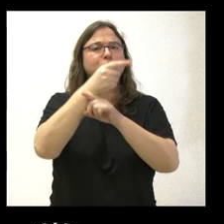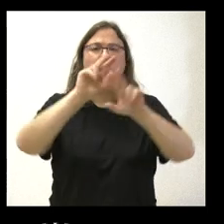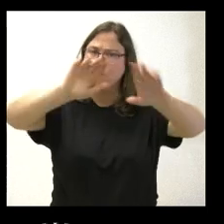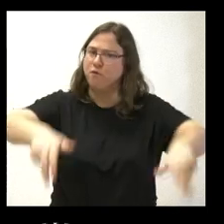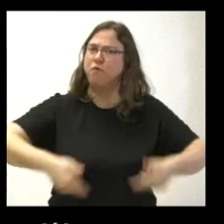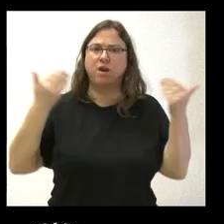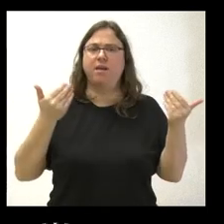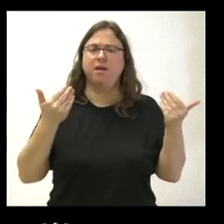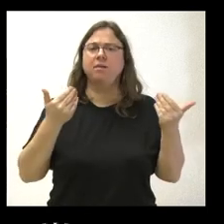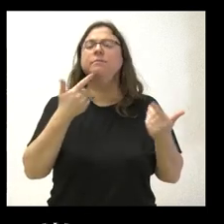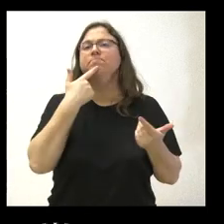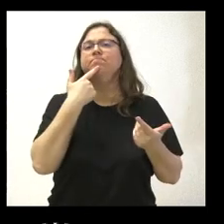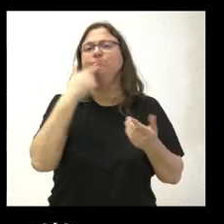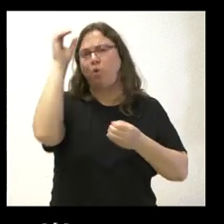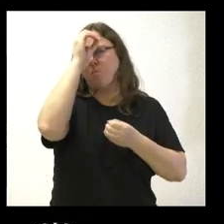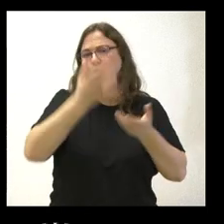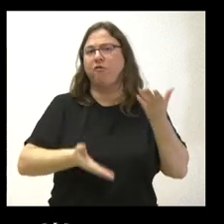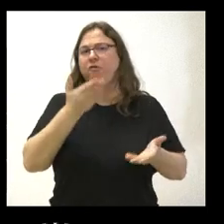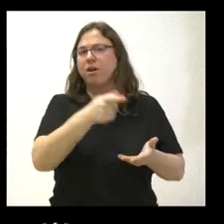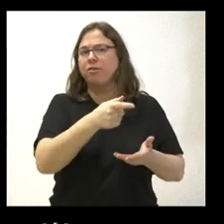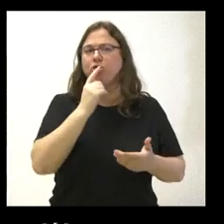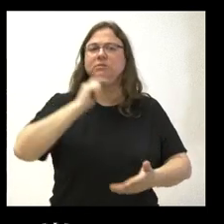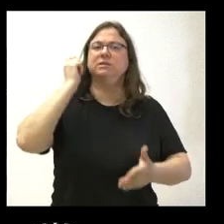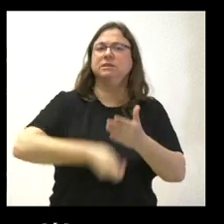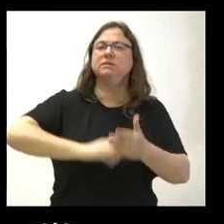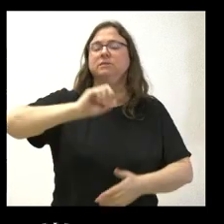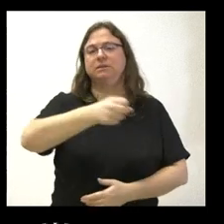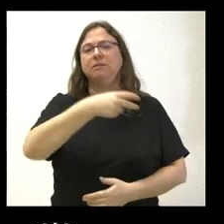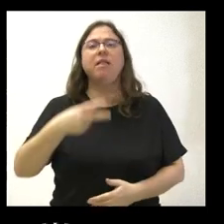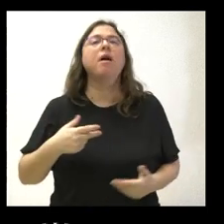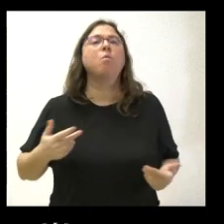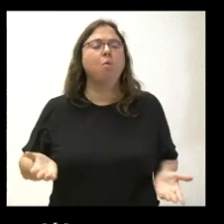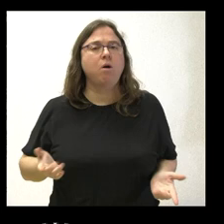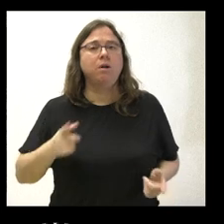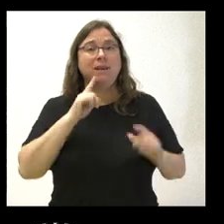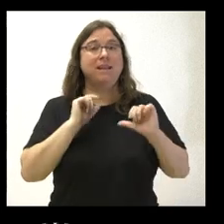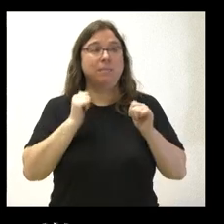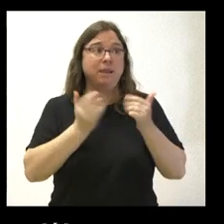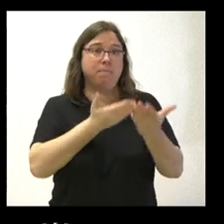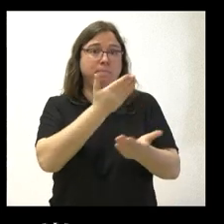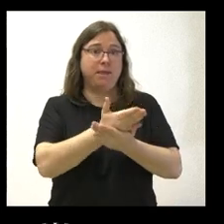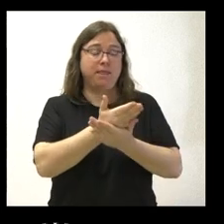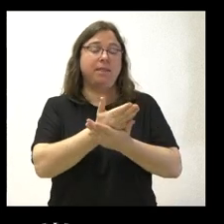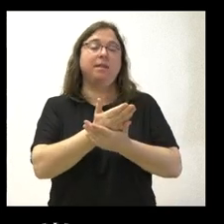me gustaría una valoración de esta sentencia Y cuándo van a comenzar con lo que les pide el tsj Muchas